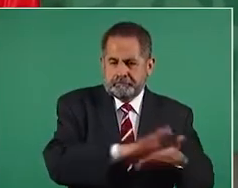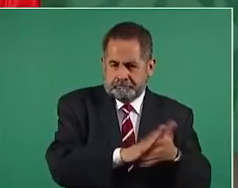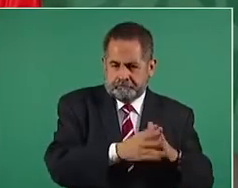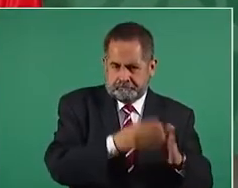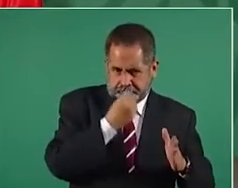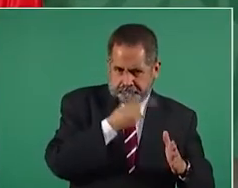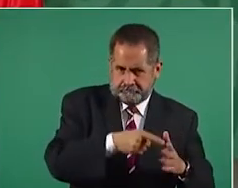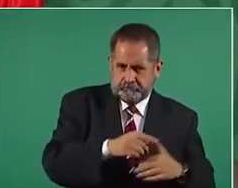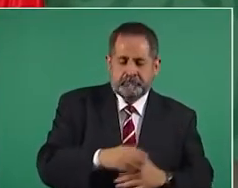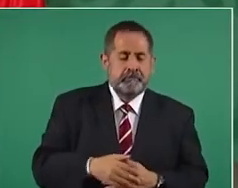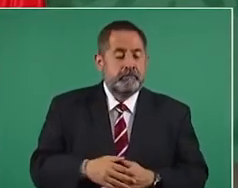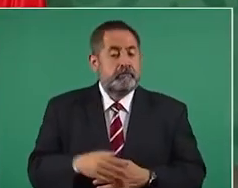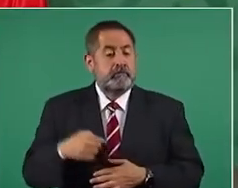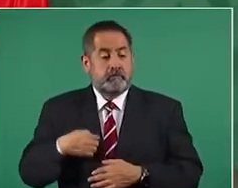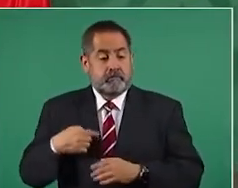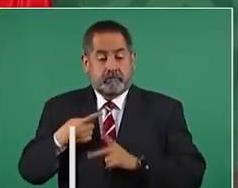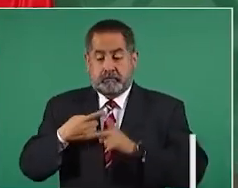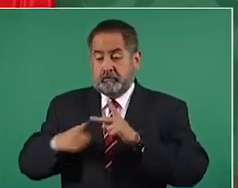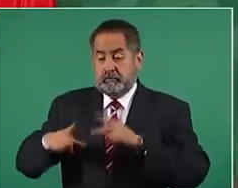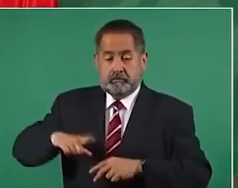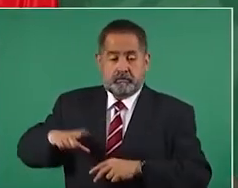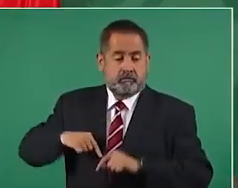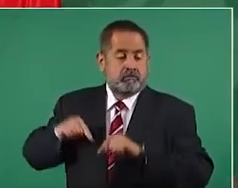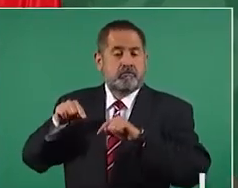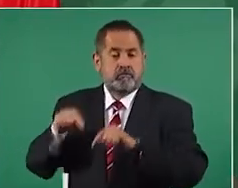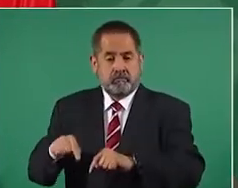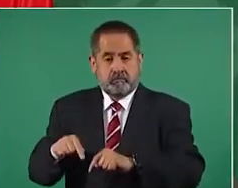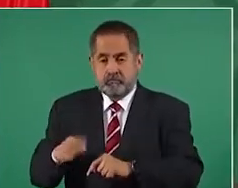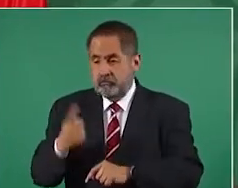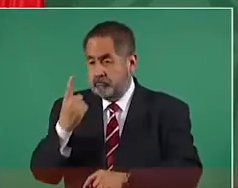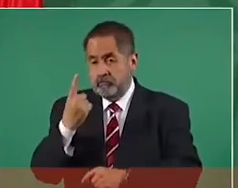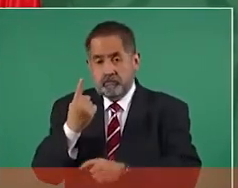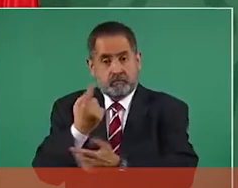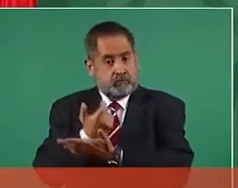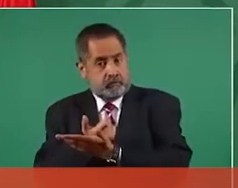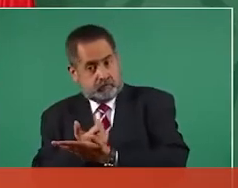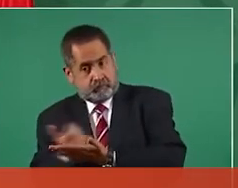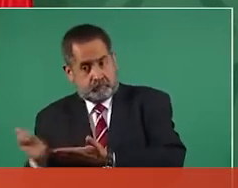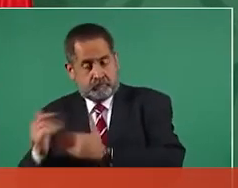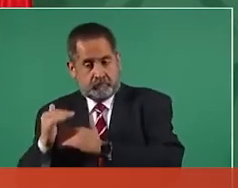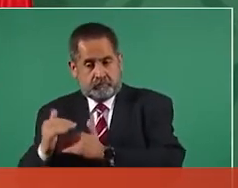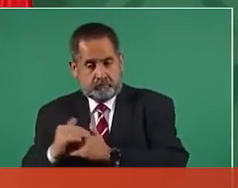llegamos al gobierno, alcanzaba el salario mínimo para